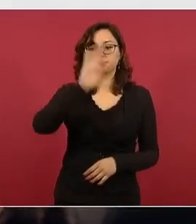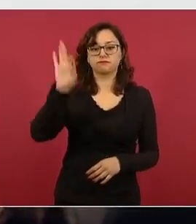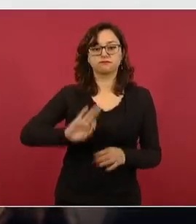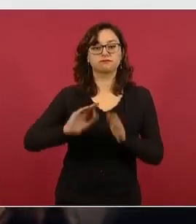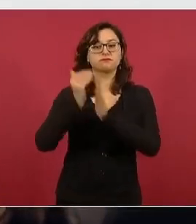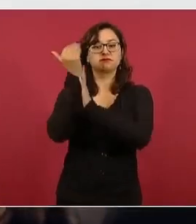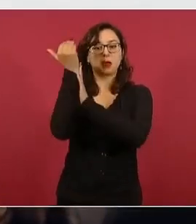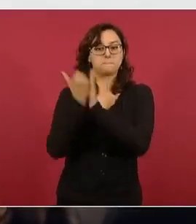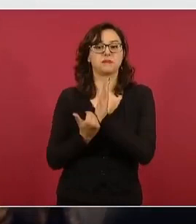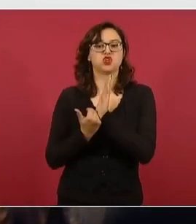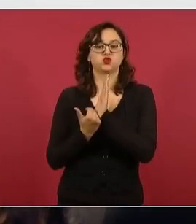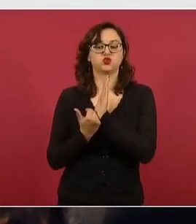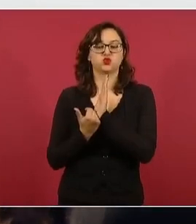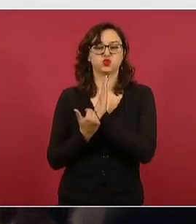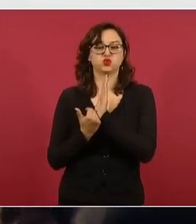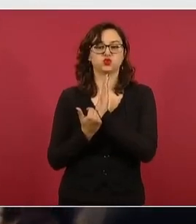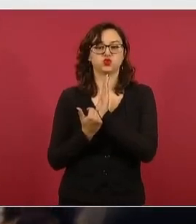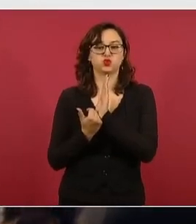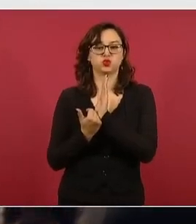menos de víctimas.